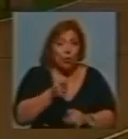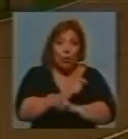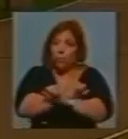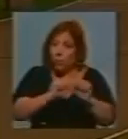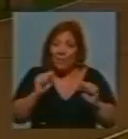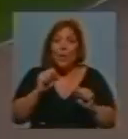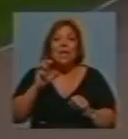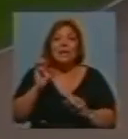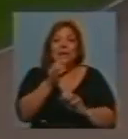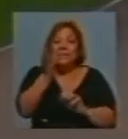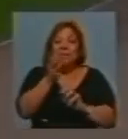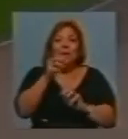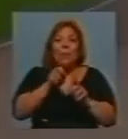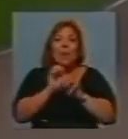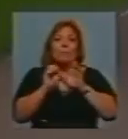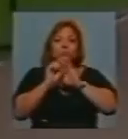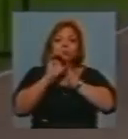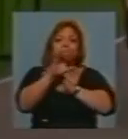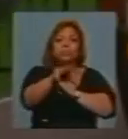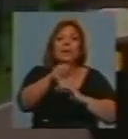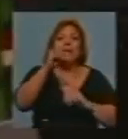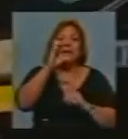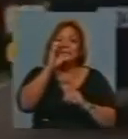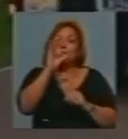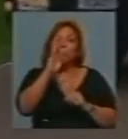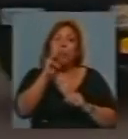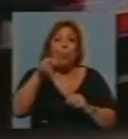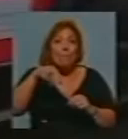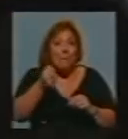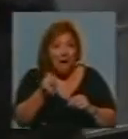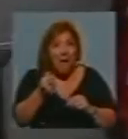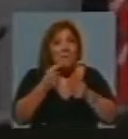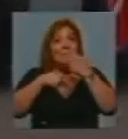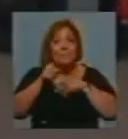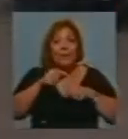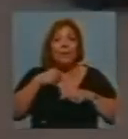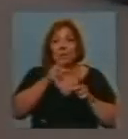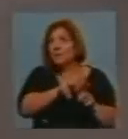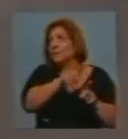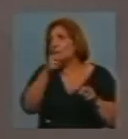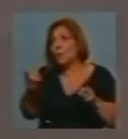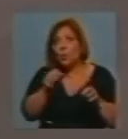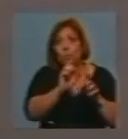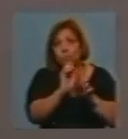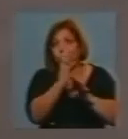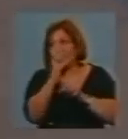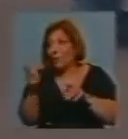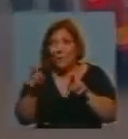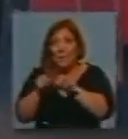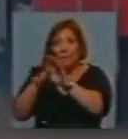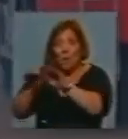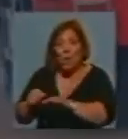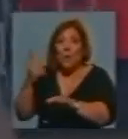debieron controlar el fuego con espuma. Sobre las 3 de la mañana el fuego se propagó a un segundo depósito con los mismos productos, pero los